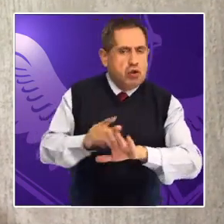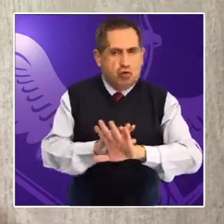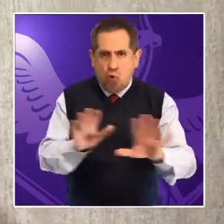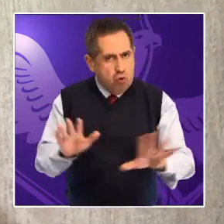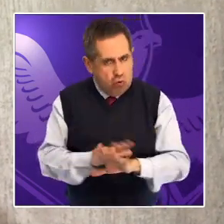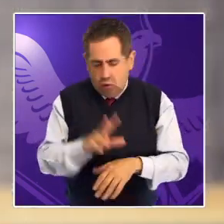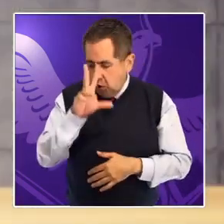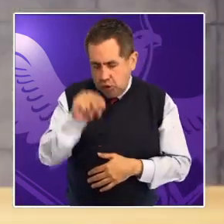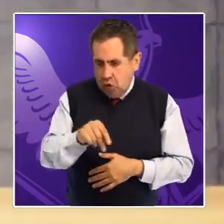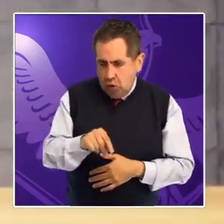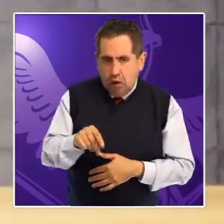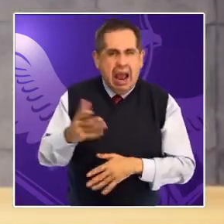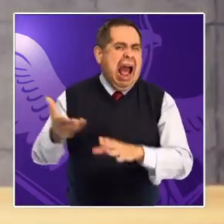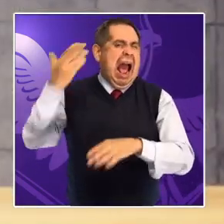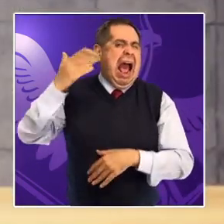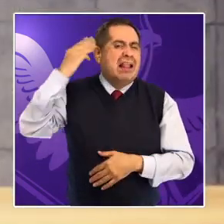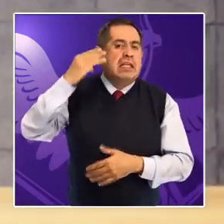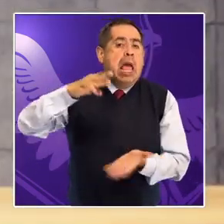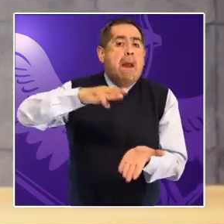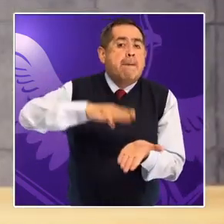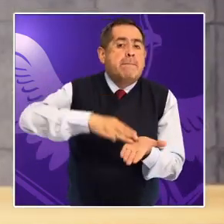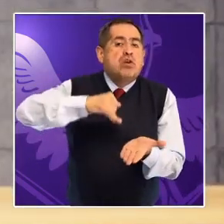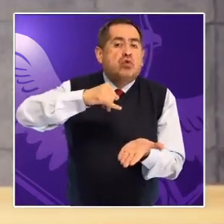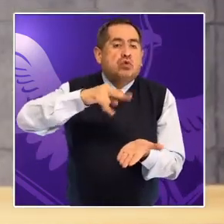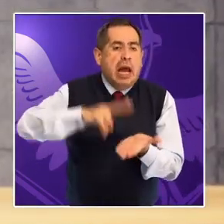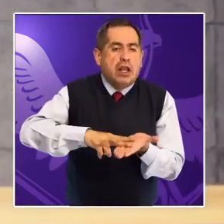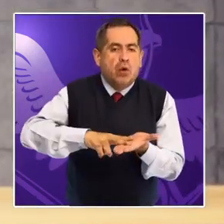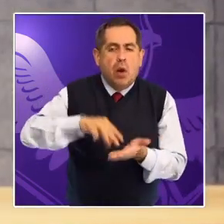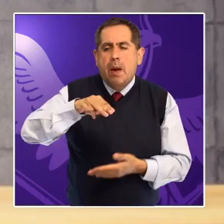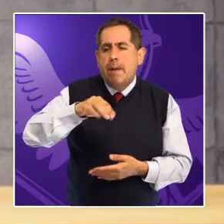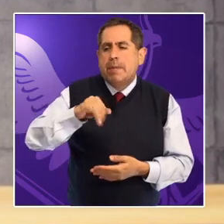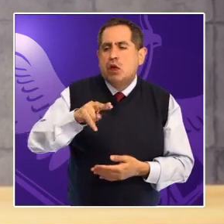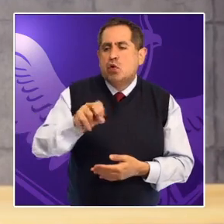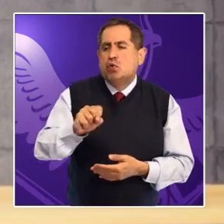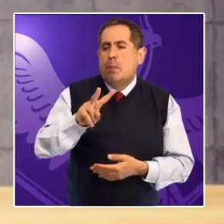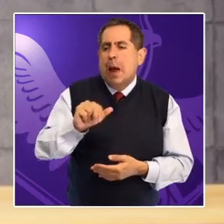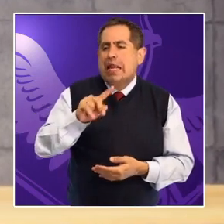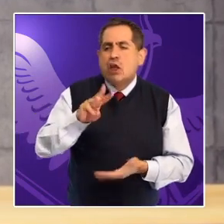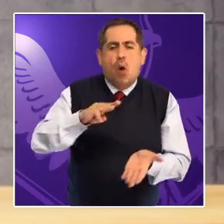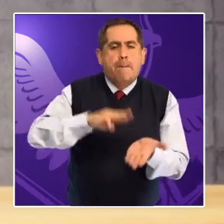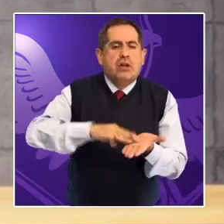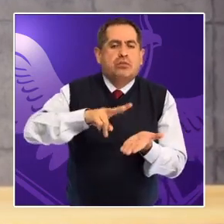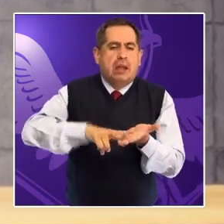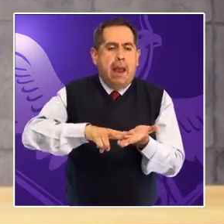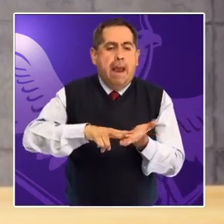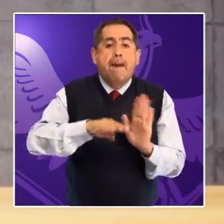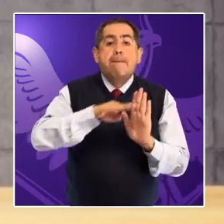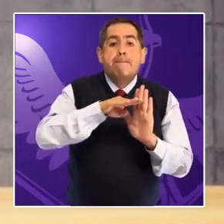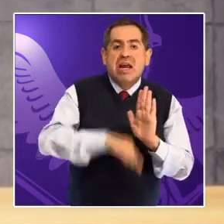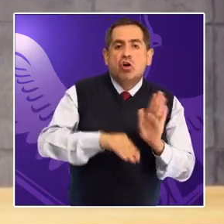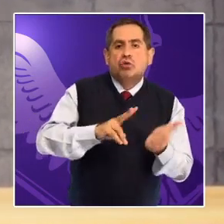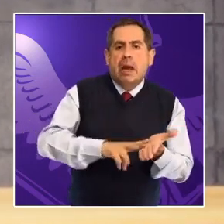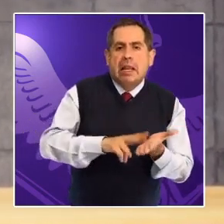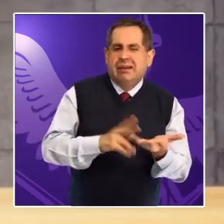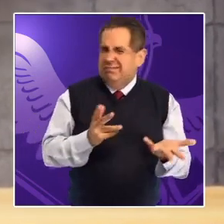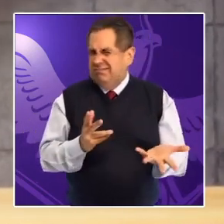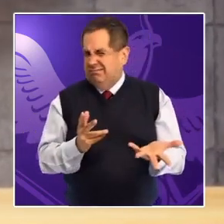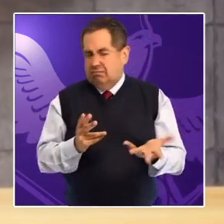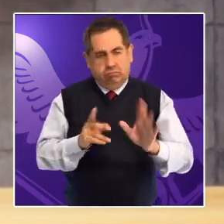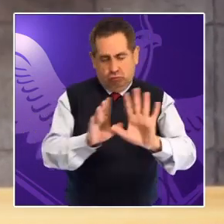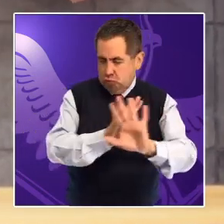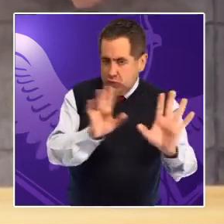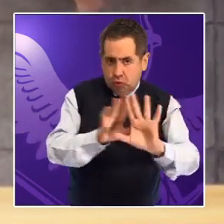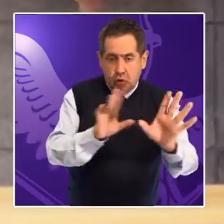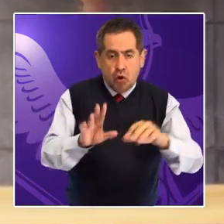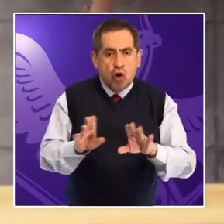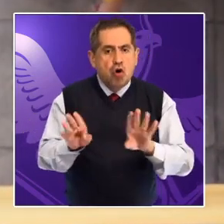o personas, bueno, antes se les decía minusválidos, ¿no? Menos válidos, o personas menos válidas. Pero preguntarnos